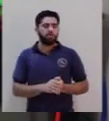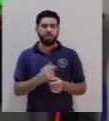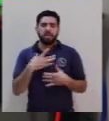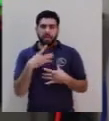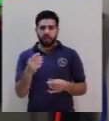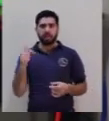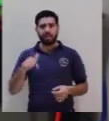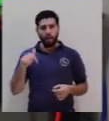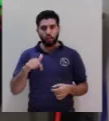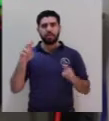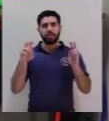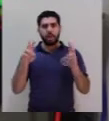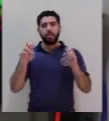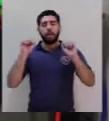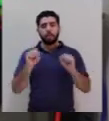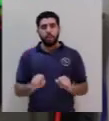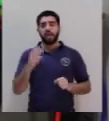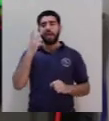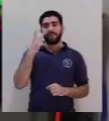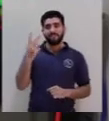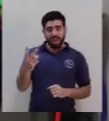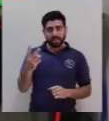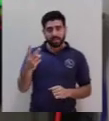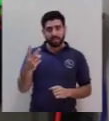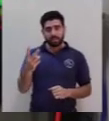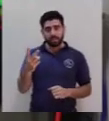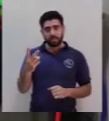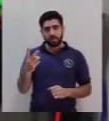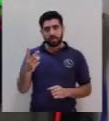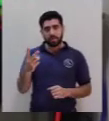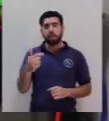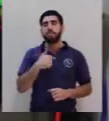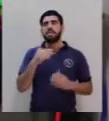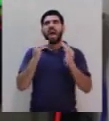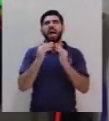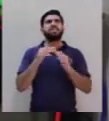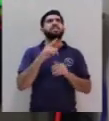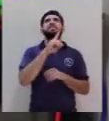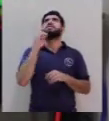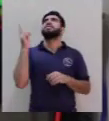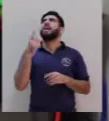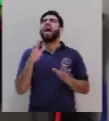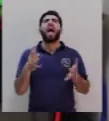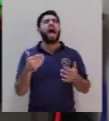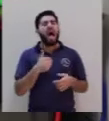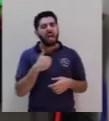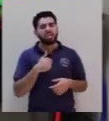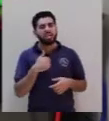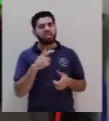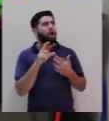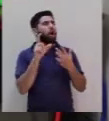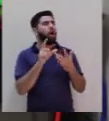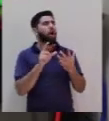el día de hoy es el poder ver qué tengo yo en casa y cómo aprovechar el tiempo en